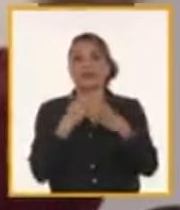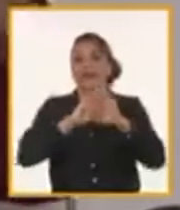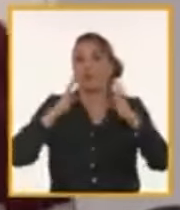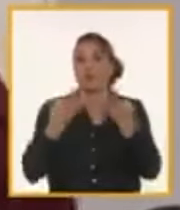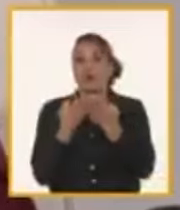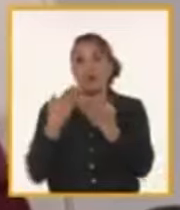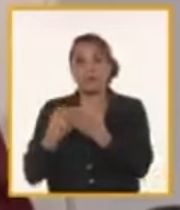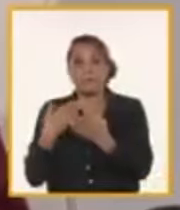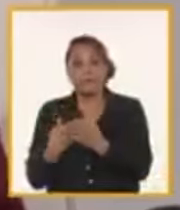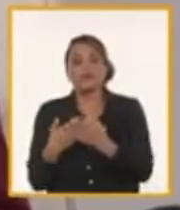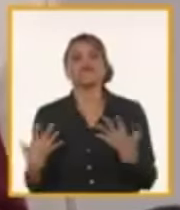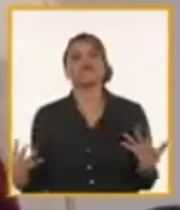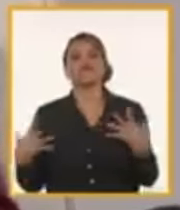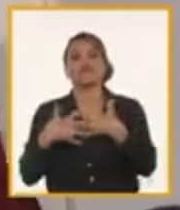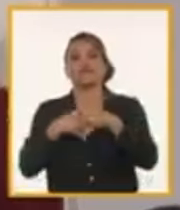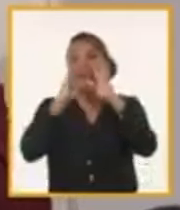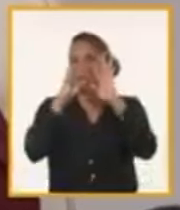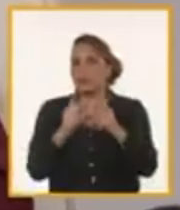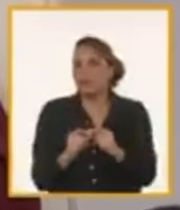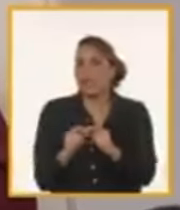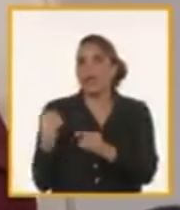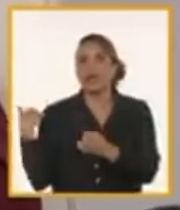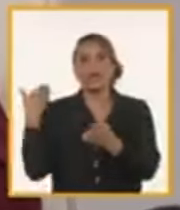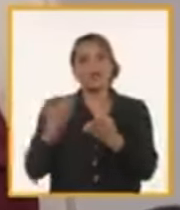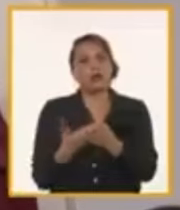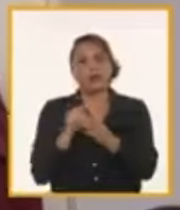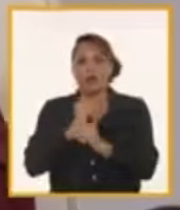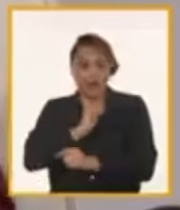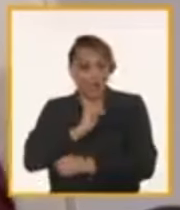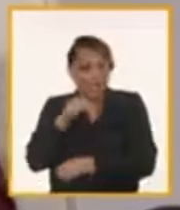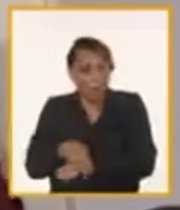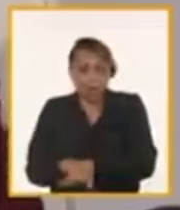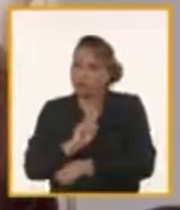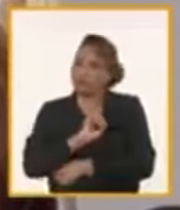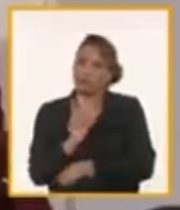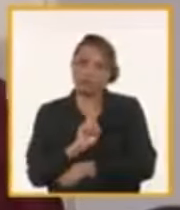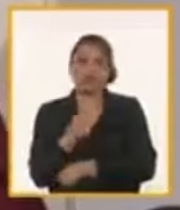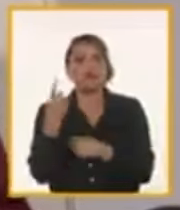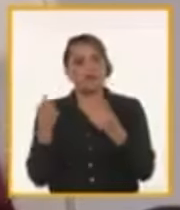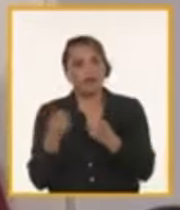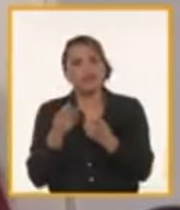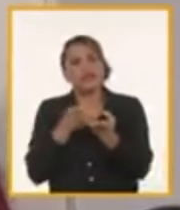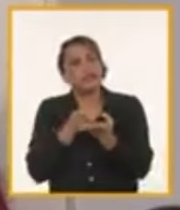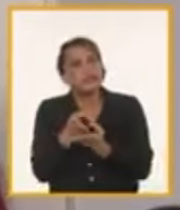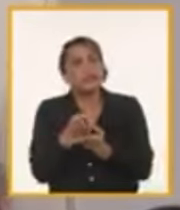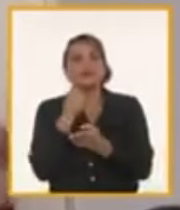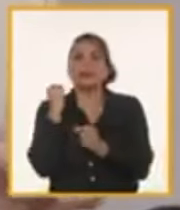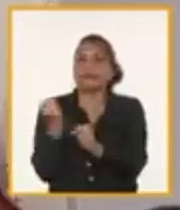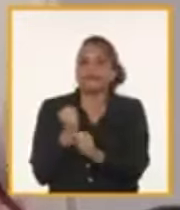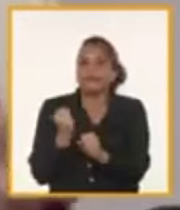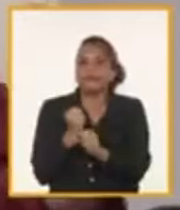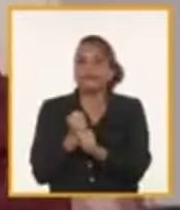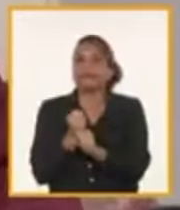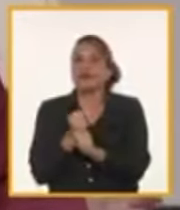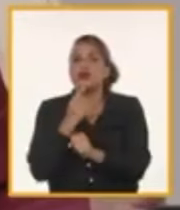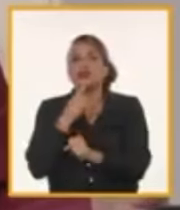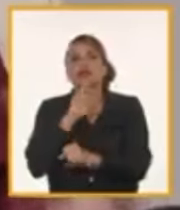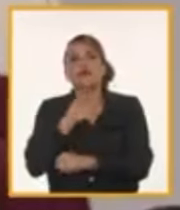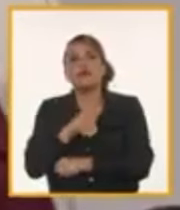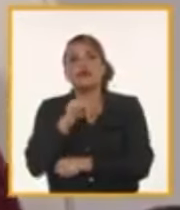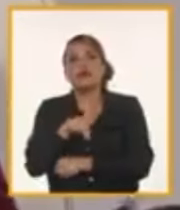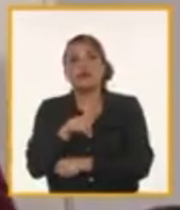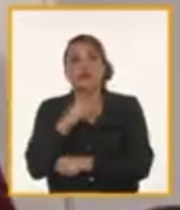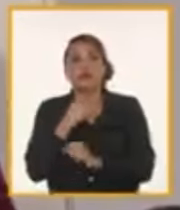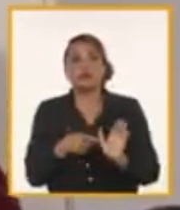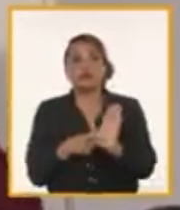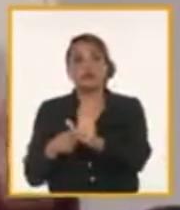se hace los resultados todavía hoy no son los que queremos deseamos y y y se esperan de de la educación Hoy estamos hablando que de los que se